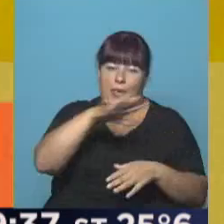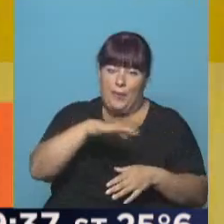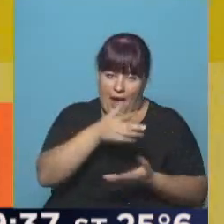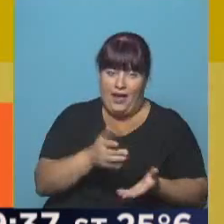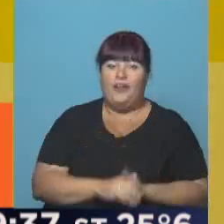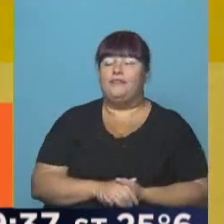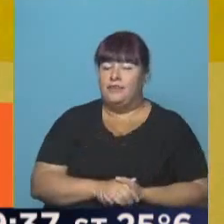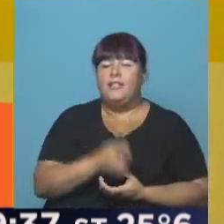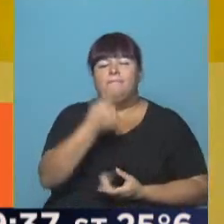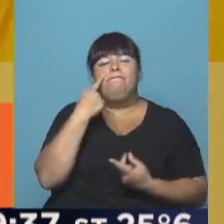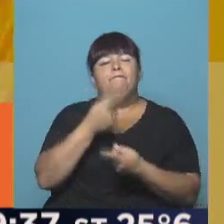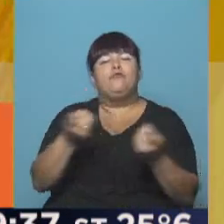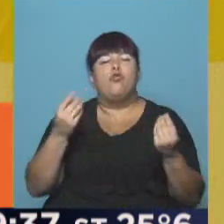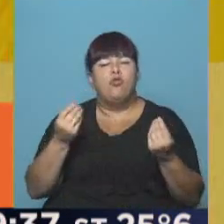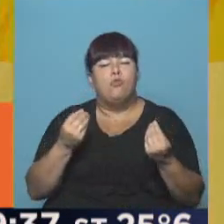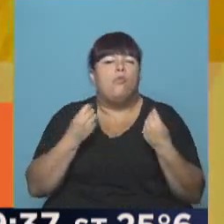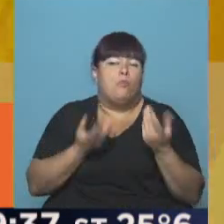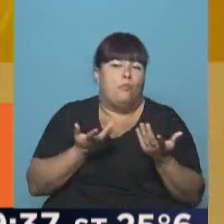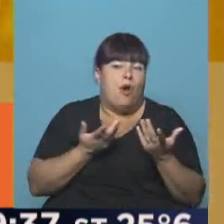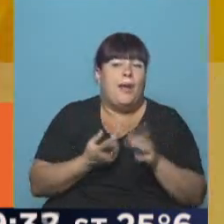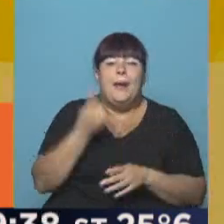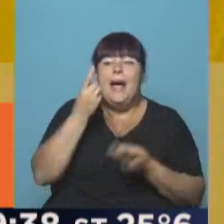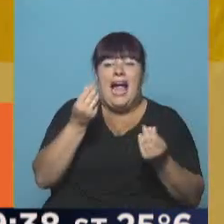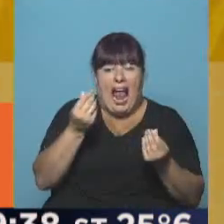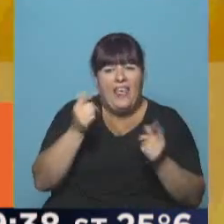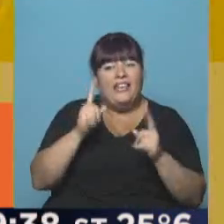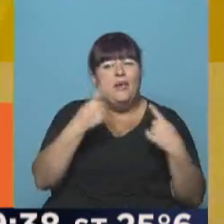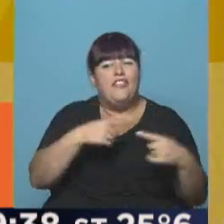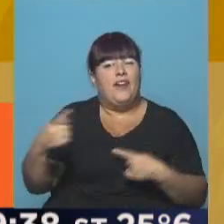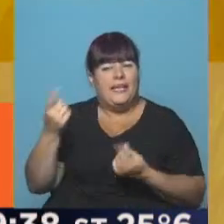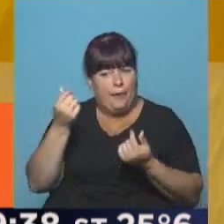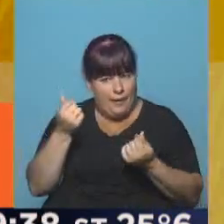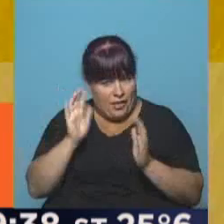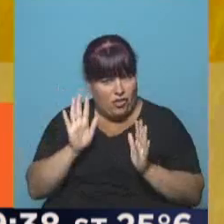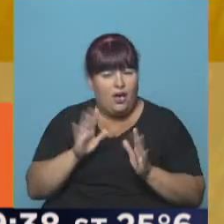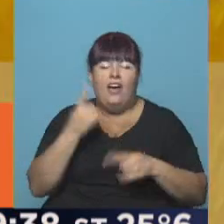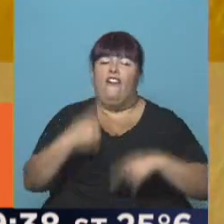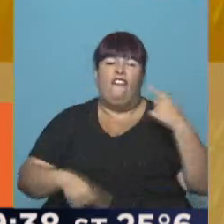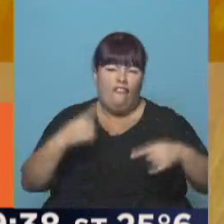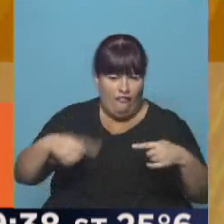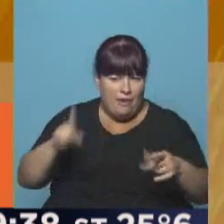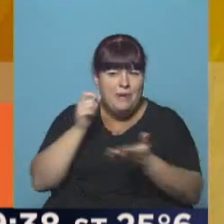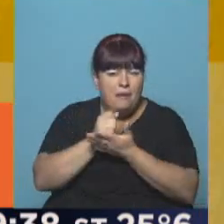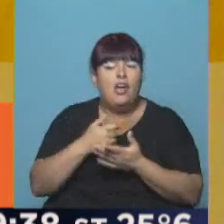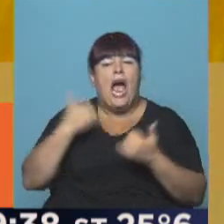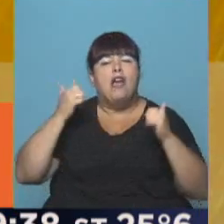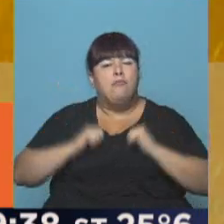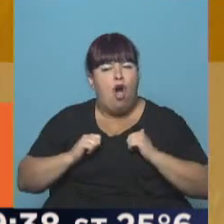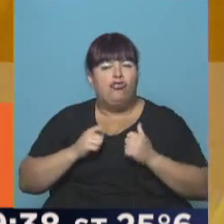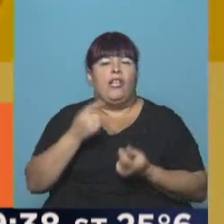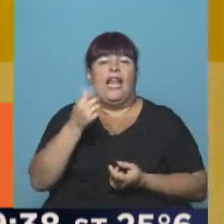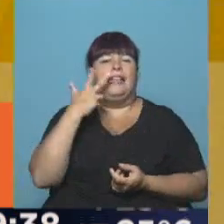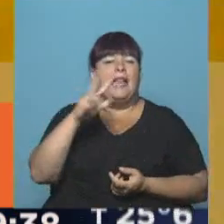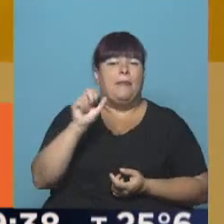barrio qué estás viendo y porque en la primera calidad También tienen distintos precios o sea dentro de la marca yo tengo mochilas que cuestan